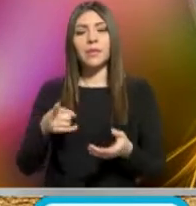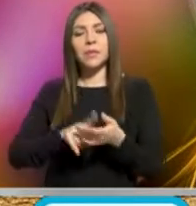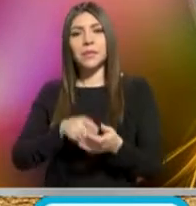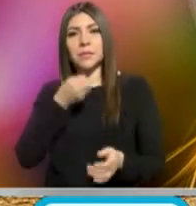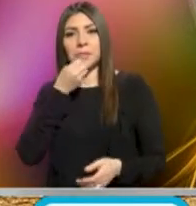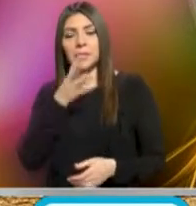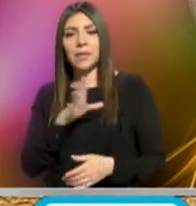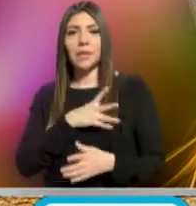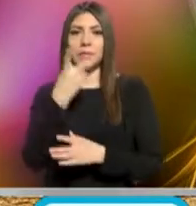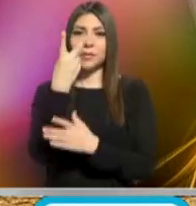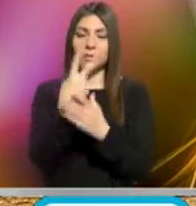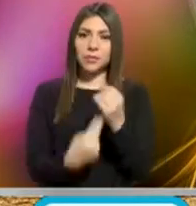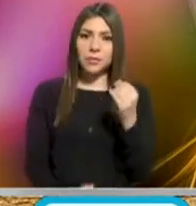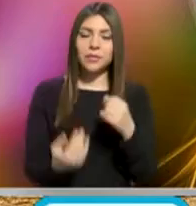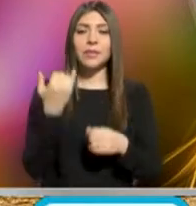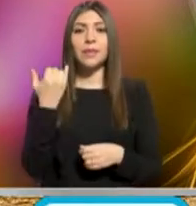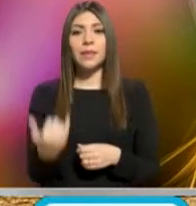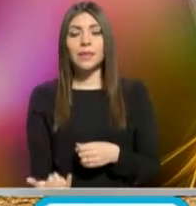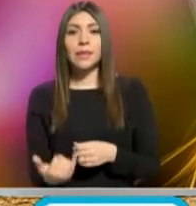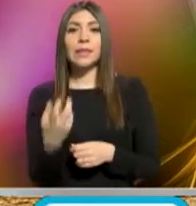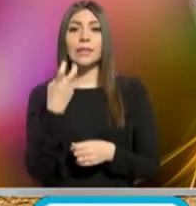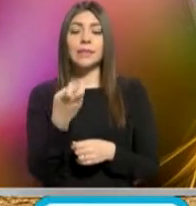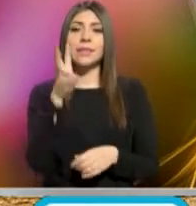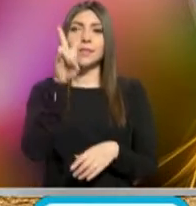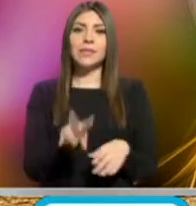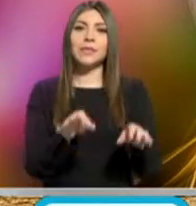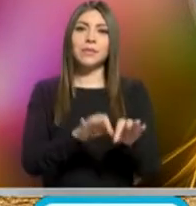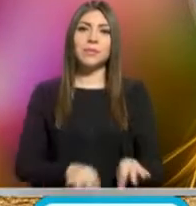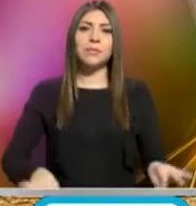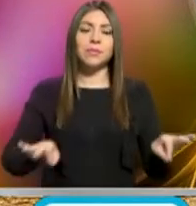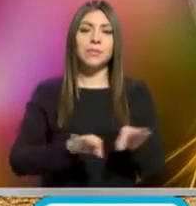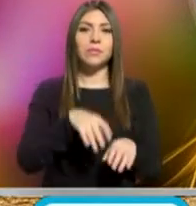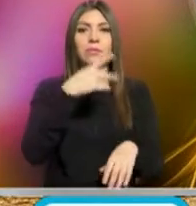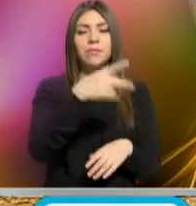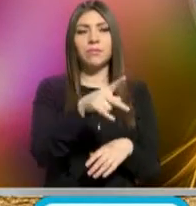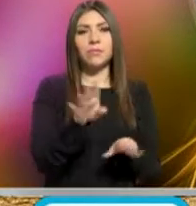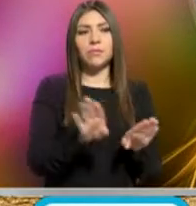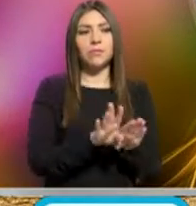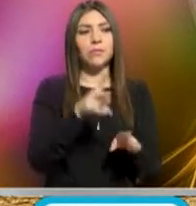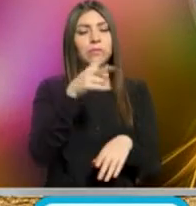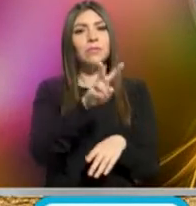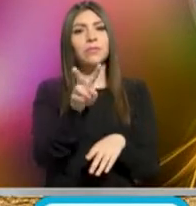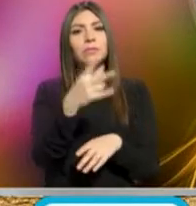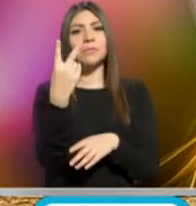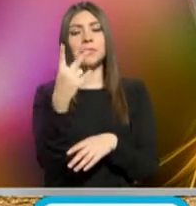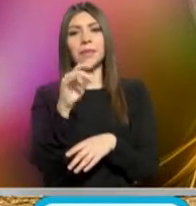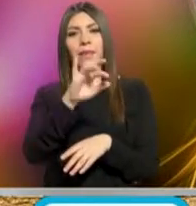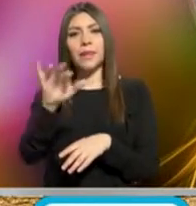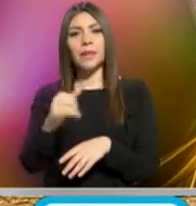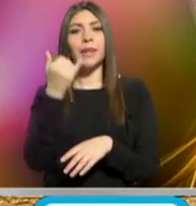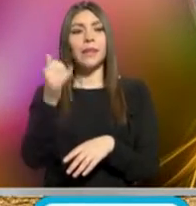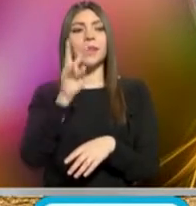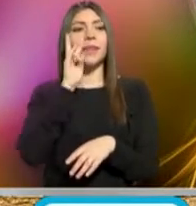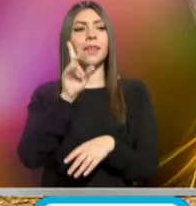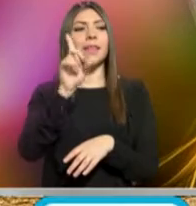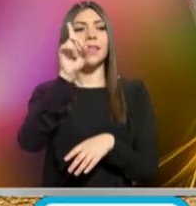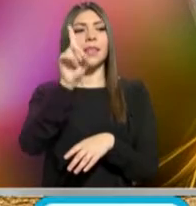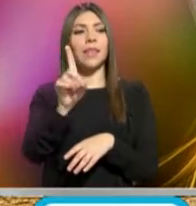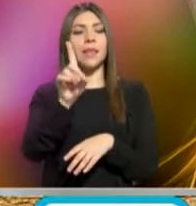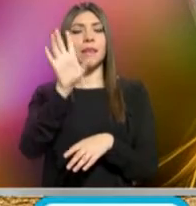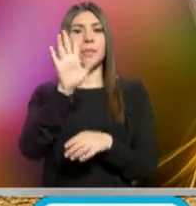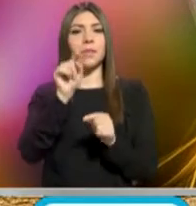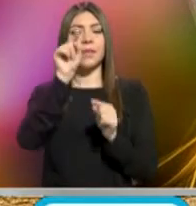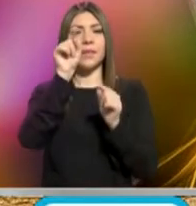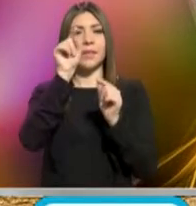¿no? Sí. Tenía las dos Ds, y entonces eso era muy importante dentro de su relación. La D de Diego, si la ves, es un poco